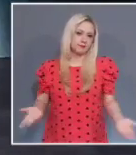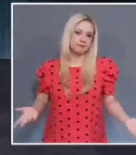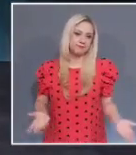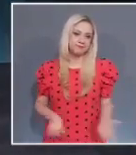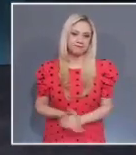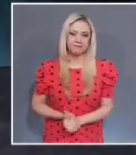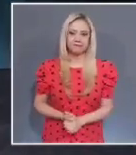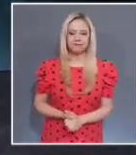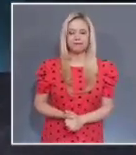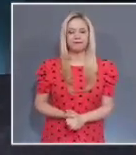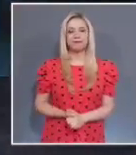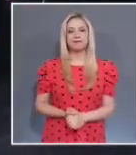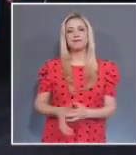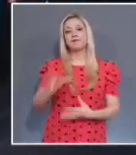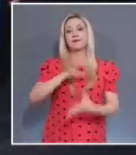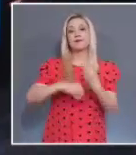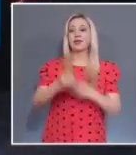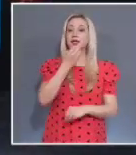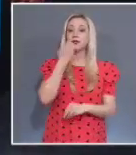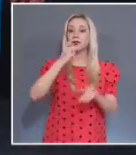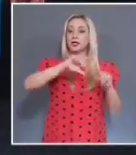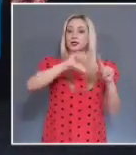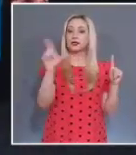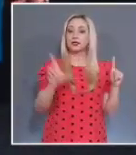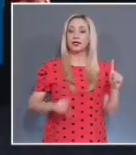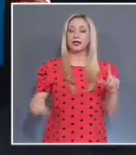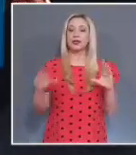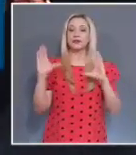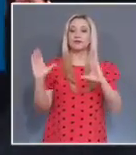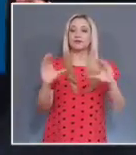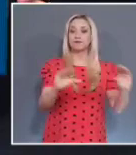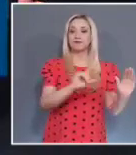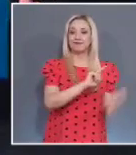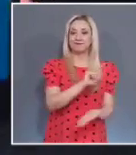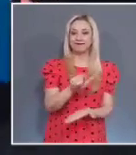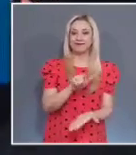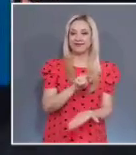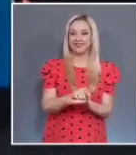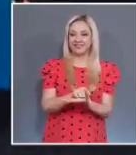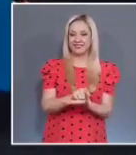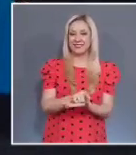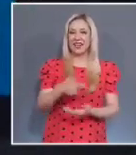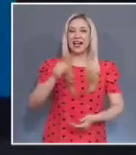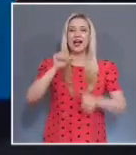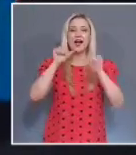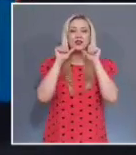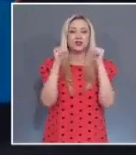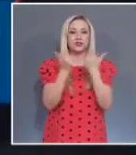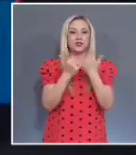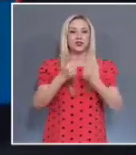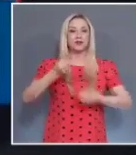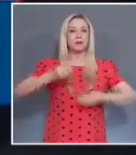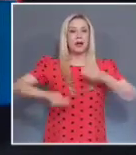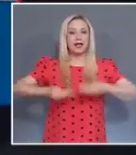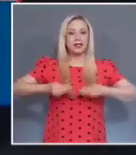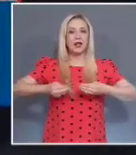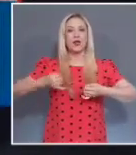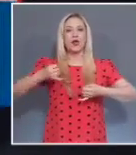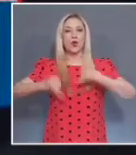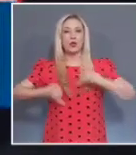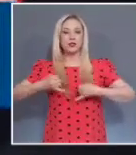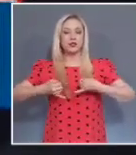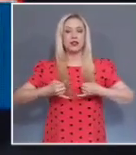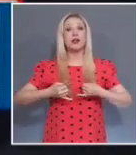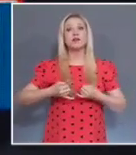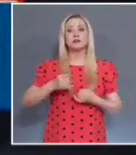En la Escuela Federal de Formación Judicial, la Asociación Nacional de Magistrados de Circuito y Jueces de Distrito rindió un homenaje al